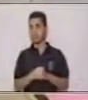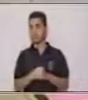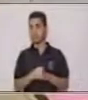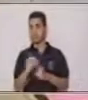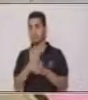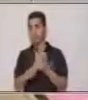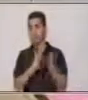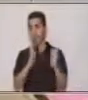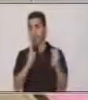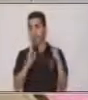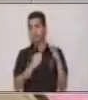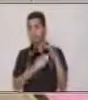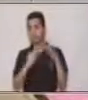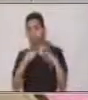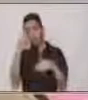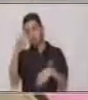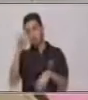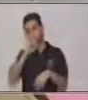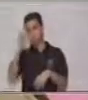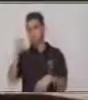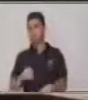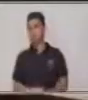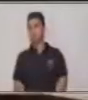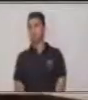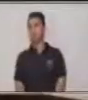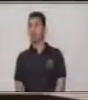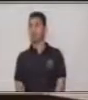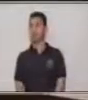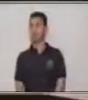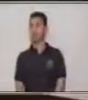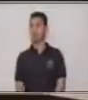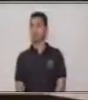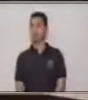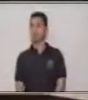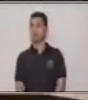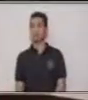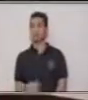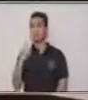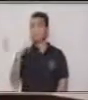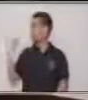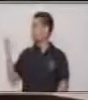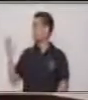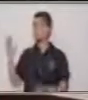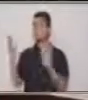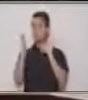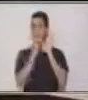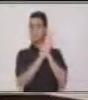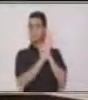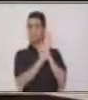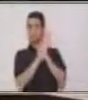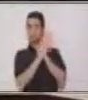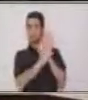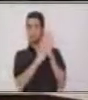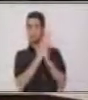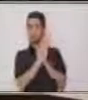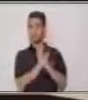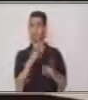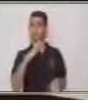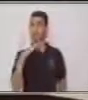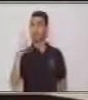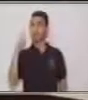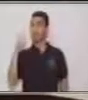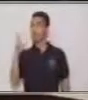algo básico de esto de los porcentajes. Acá podemos observar que tengo un